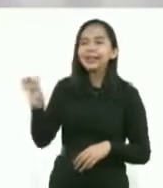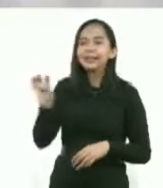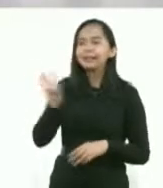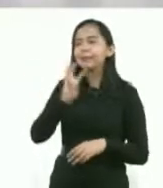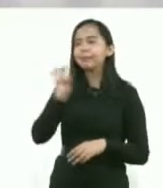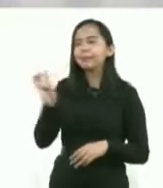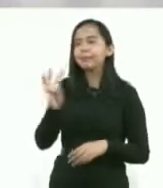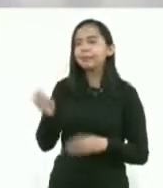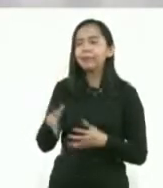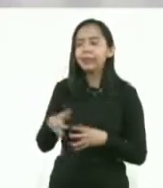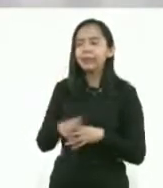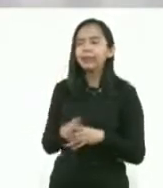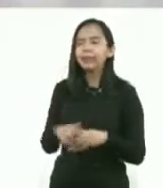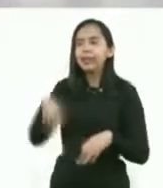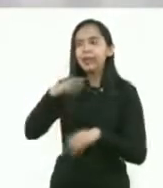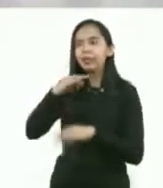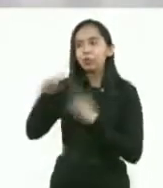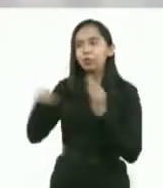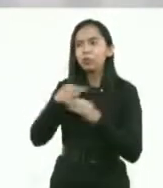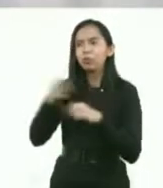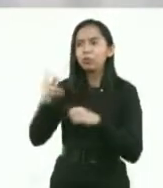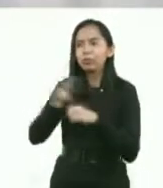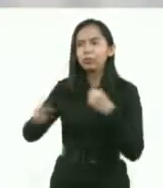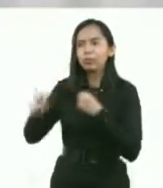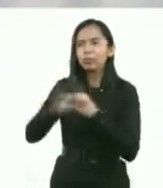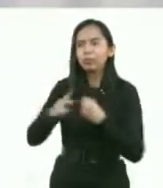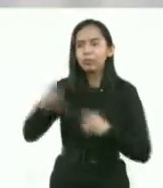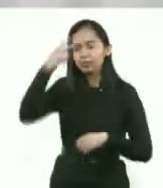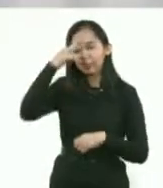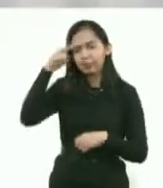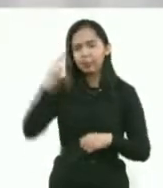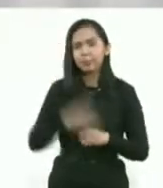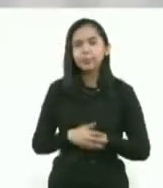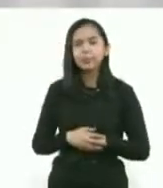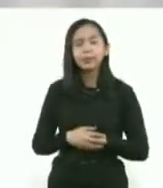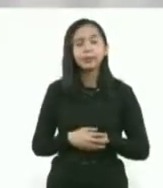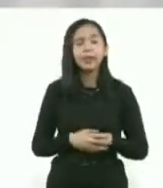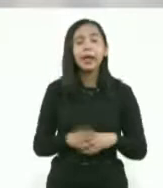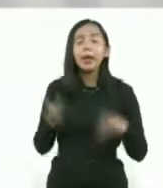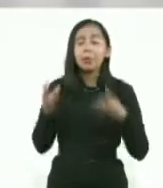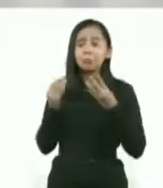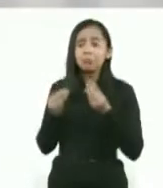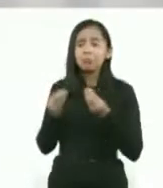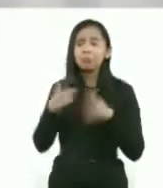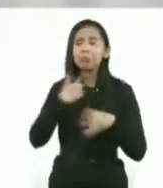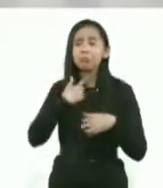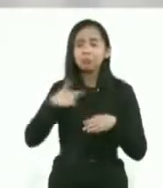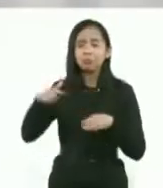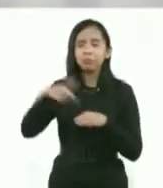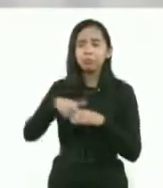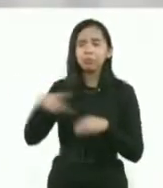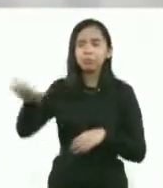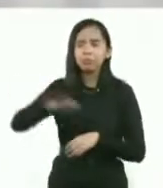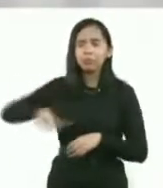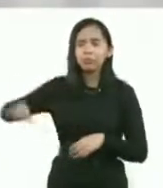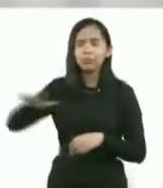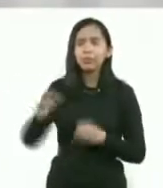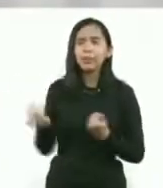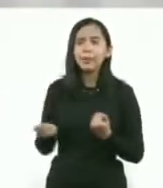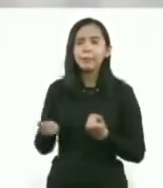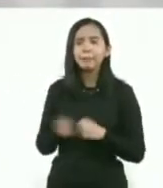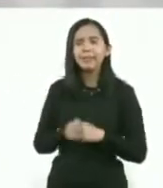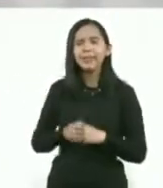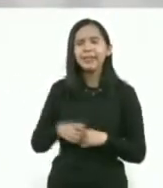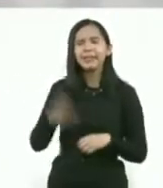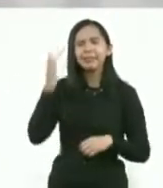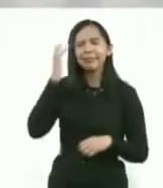que números redondos hay en todo el país. Entonces, muchas de las gasolineras aquí están, que luego ese es un